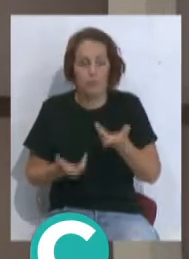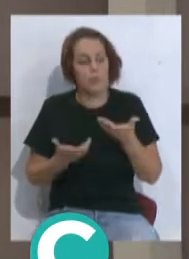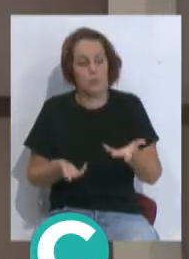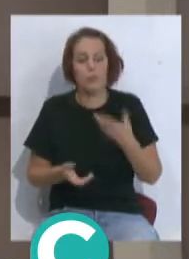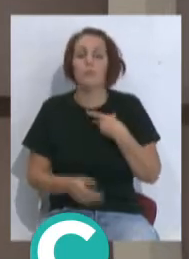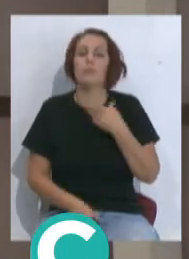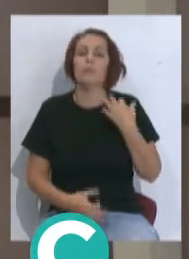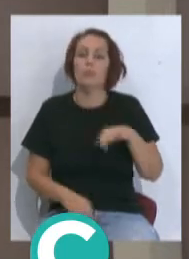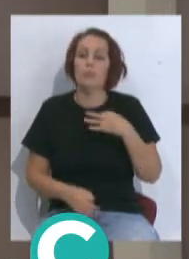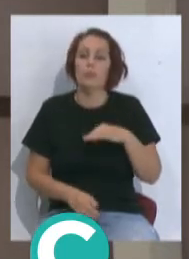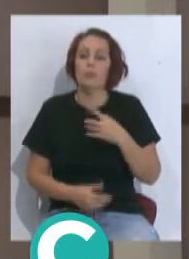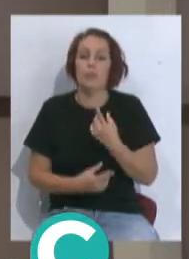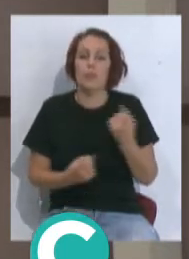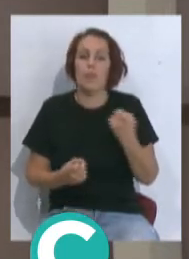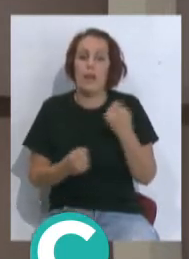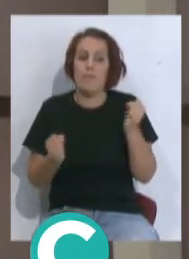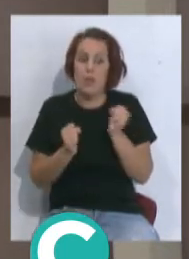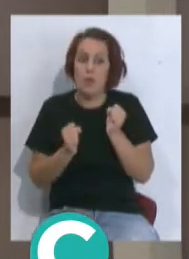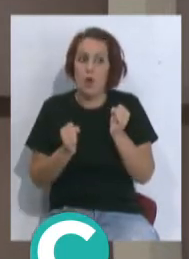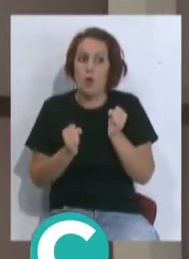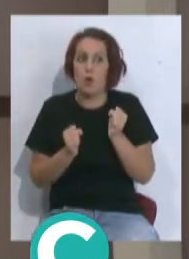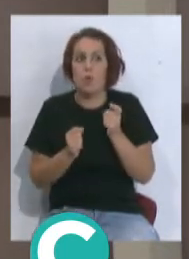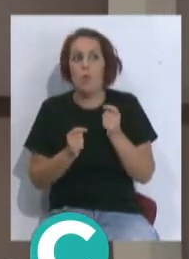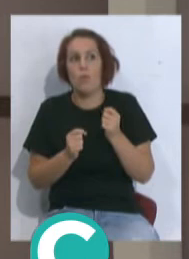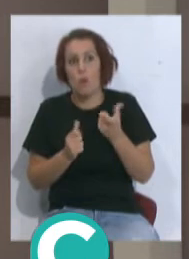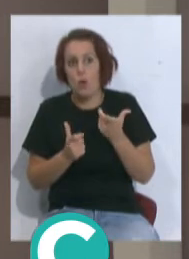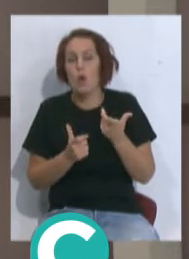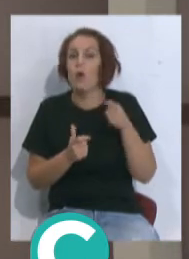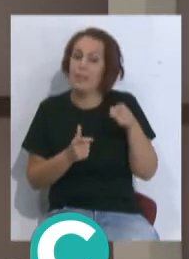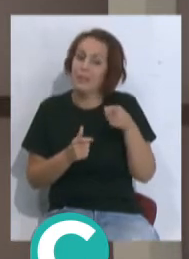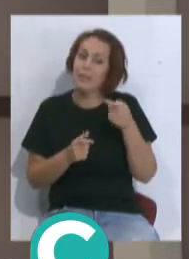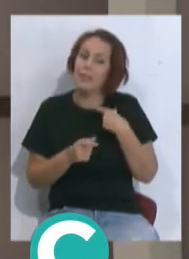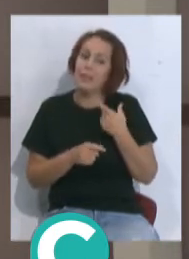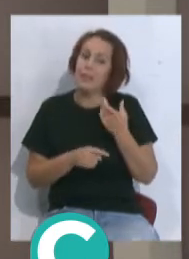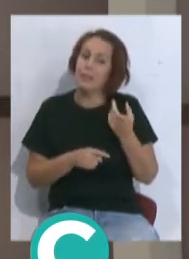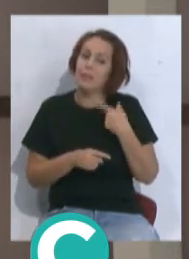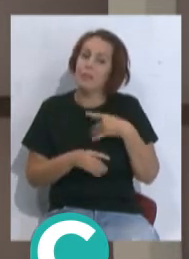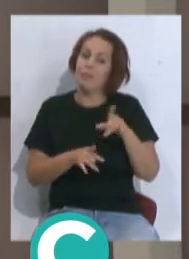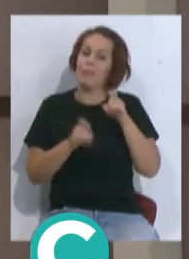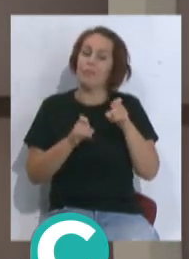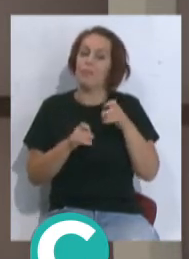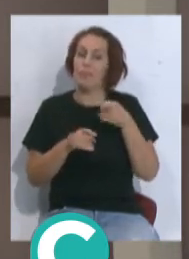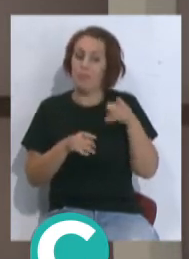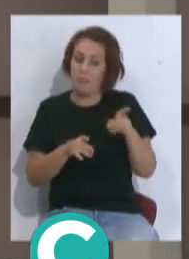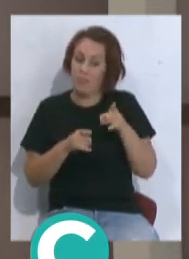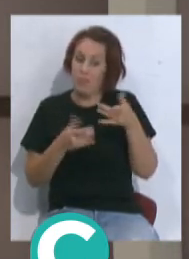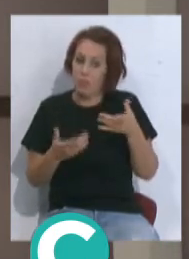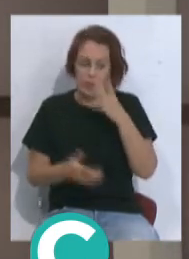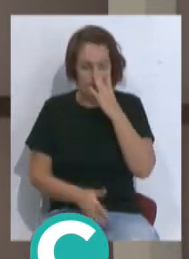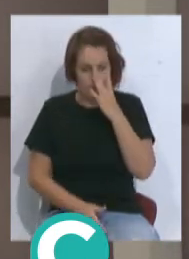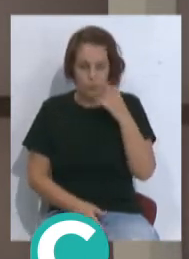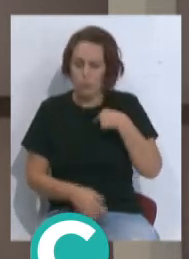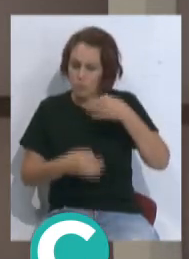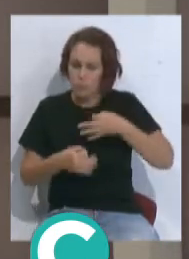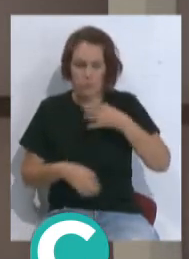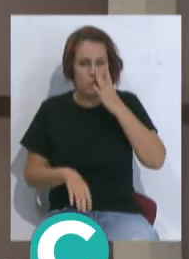le hace falta al invierno le hacía falta ese empuje que es el carnaval, es evidente, pero yo estoy tan seguro de que el